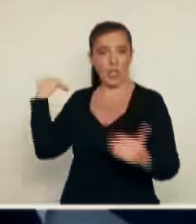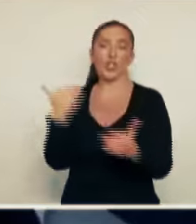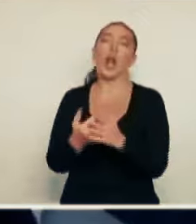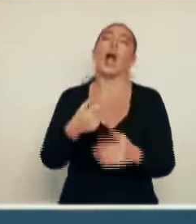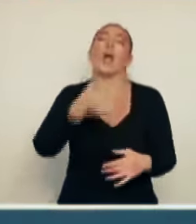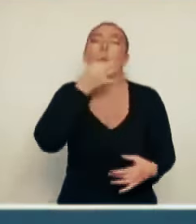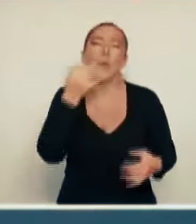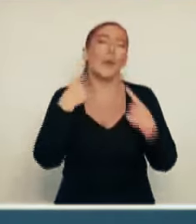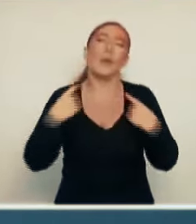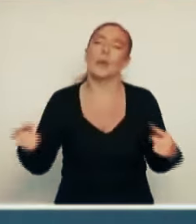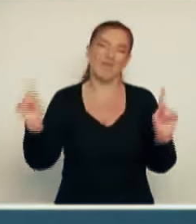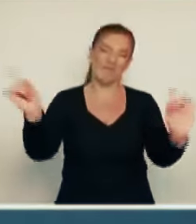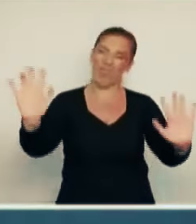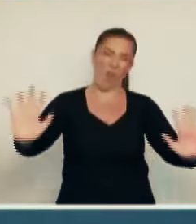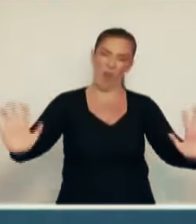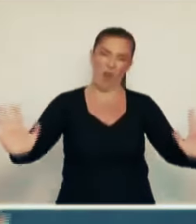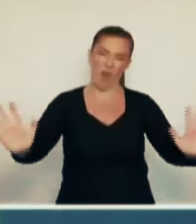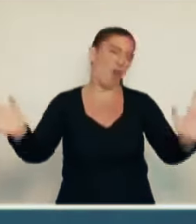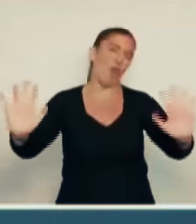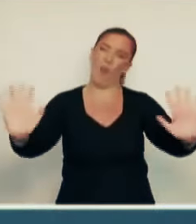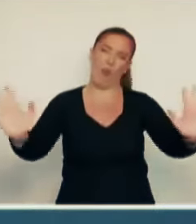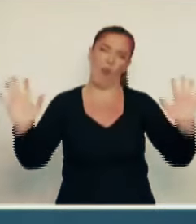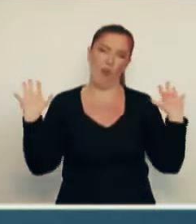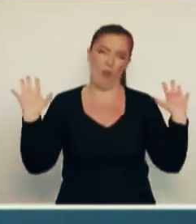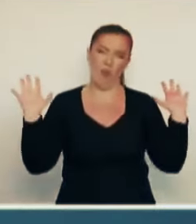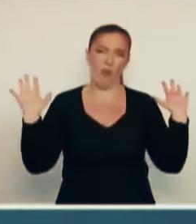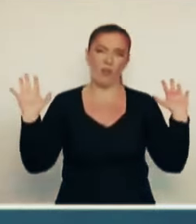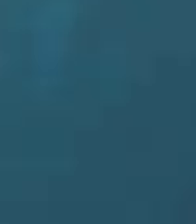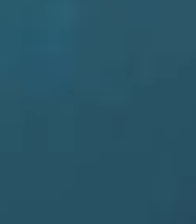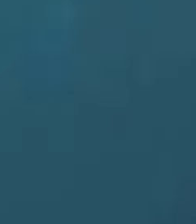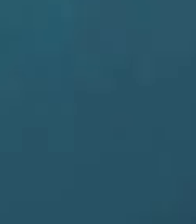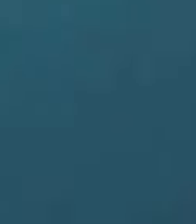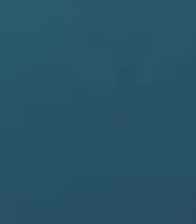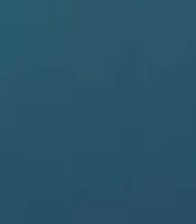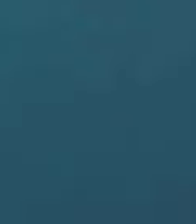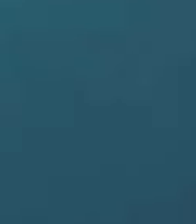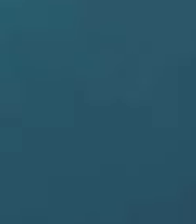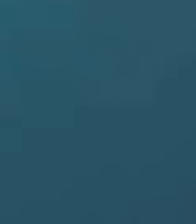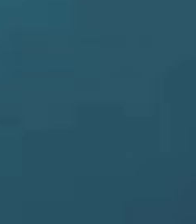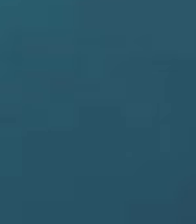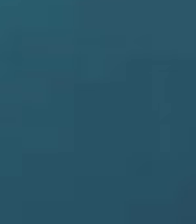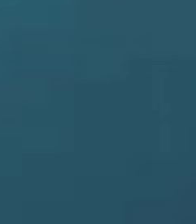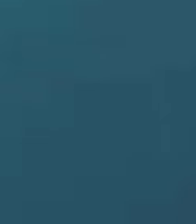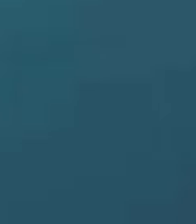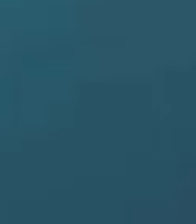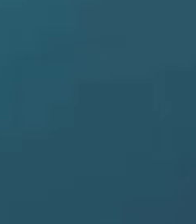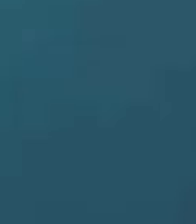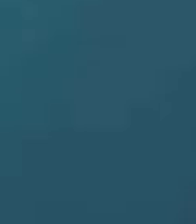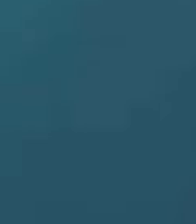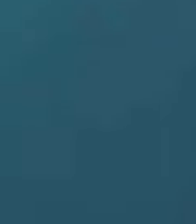silbidos, no silbidos, no silbidos. Entonces, no se enojen.